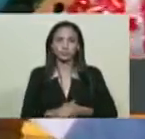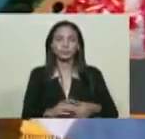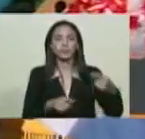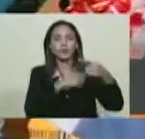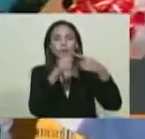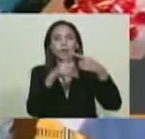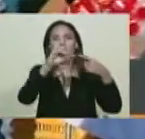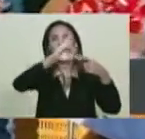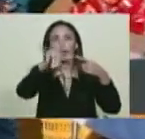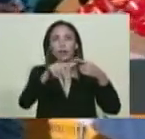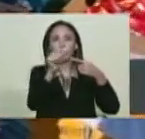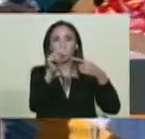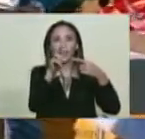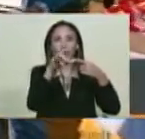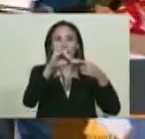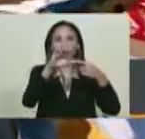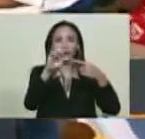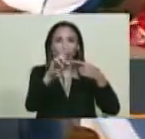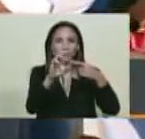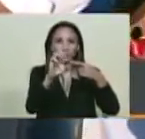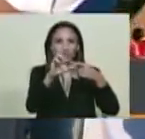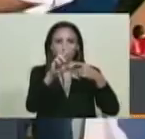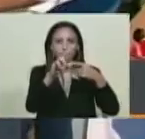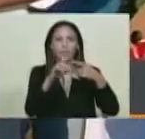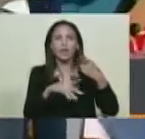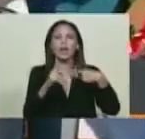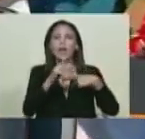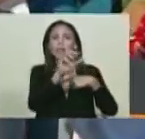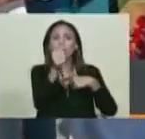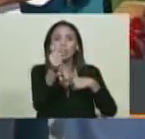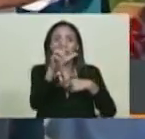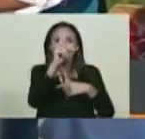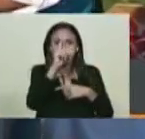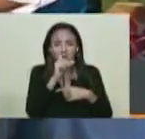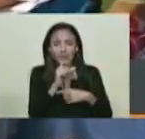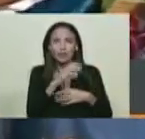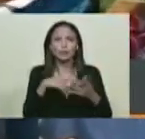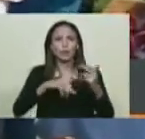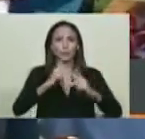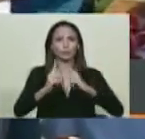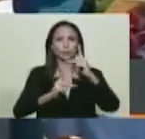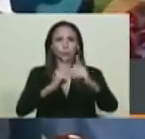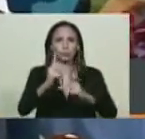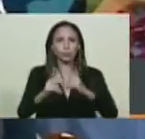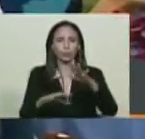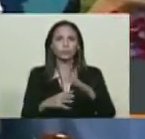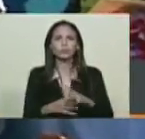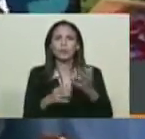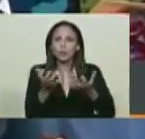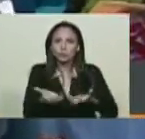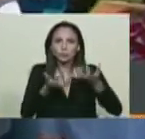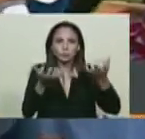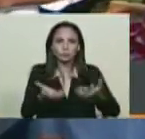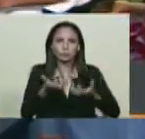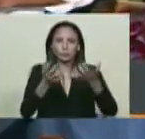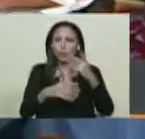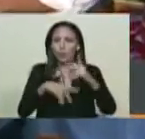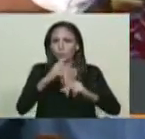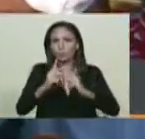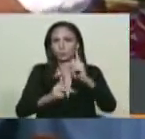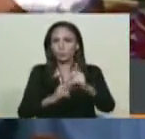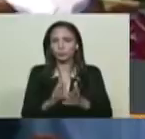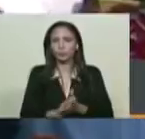Javier Salazar, que apenas tiene 13 años. Él es productor de cebollín, de cilantro, de lechuga. Y también